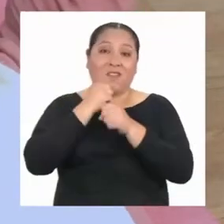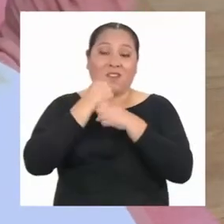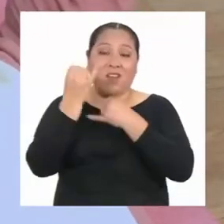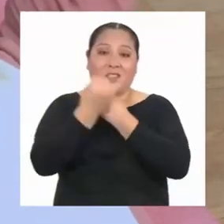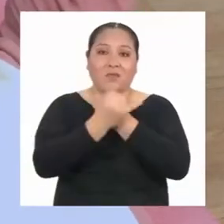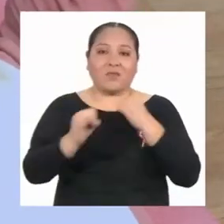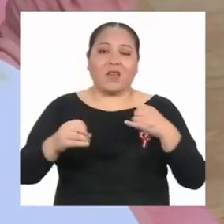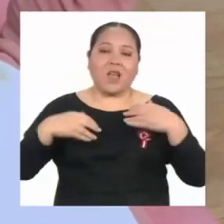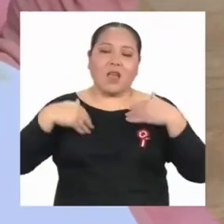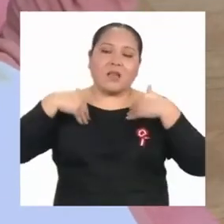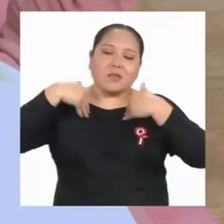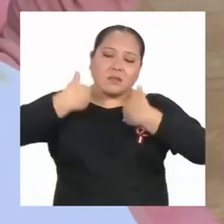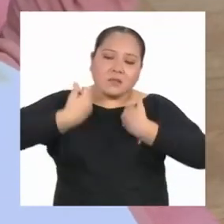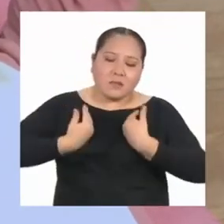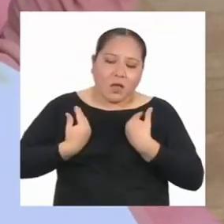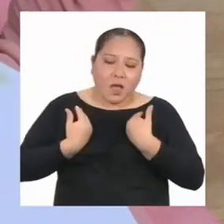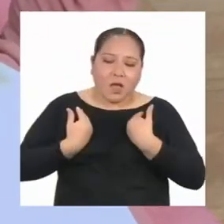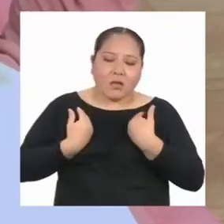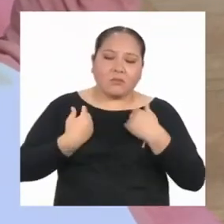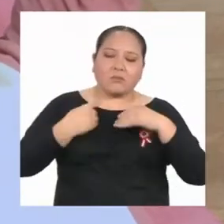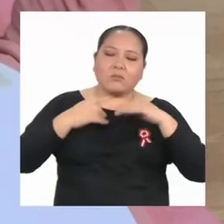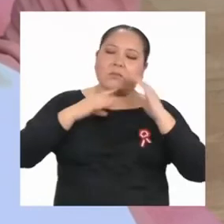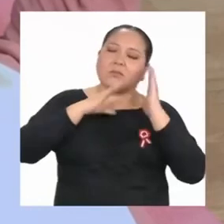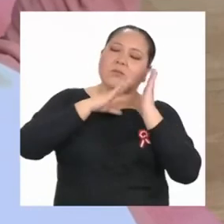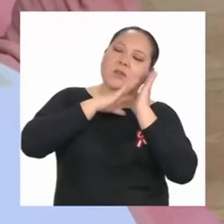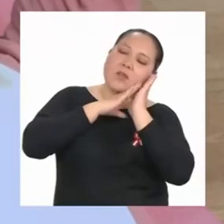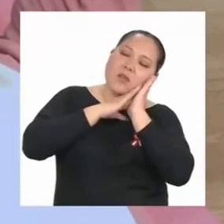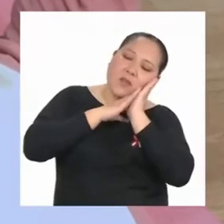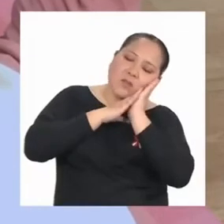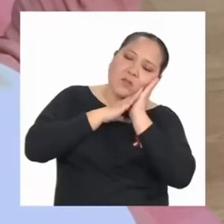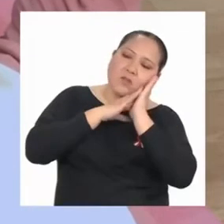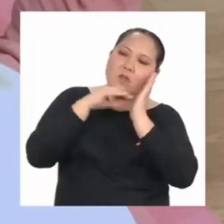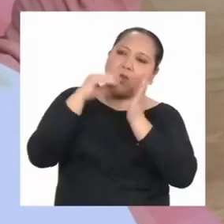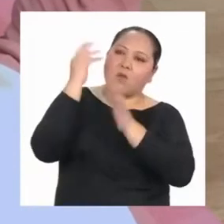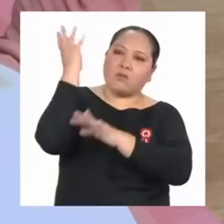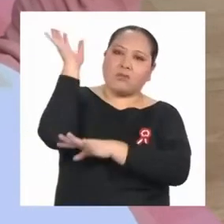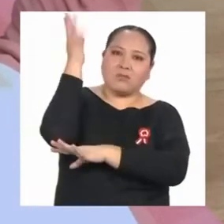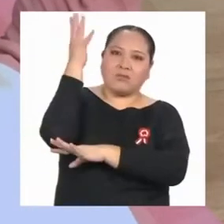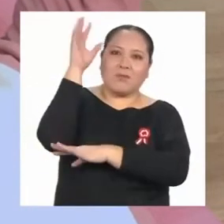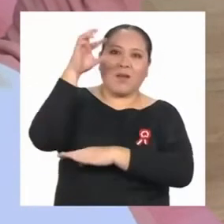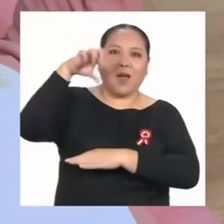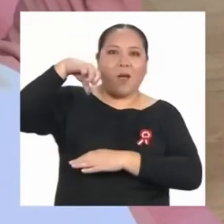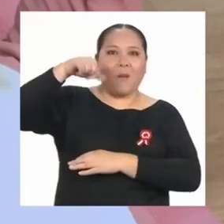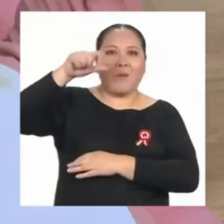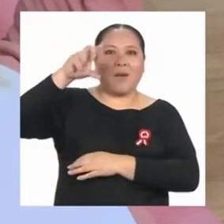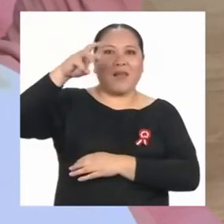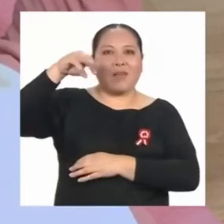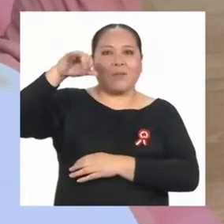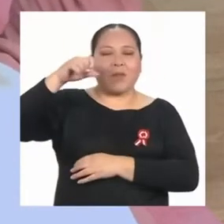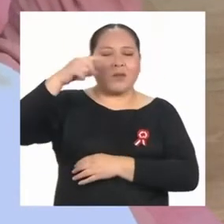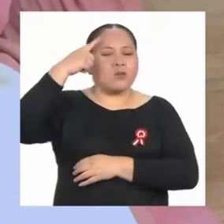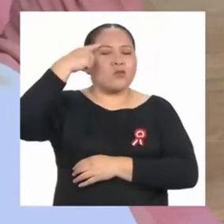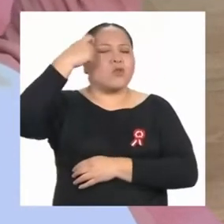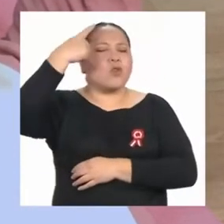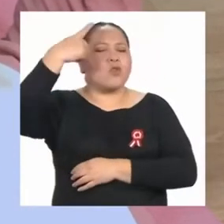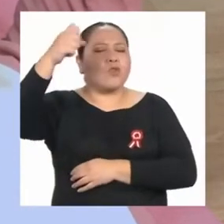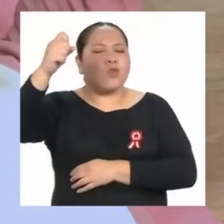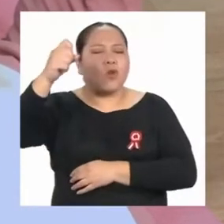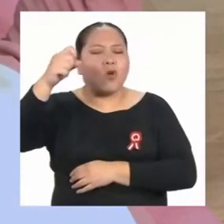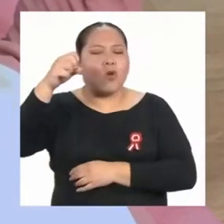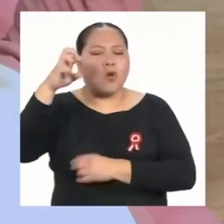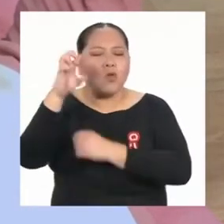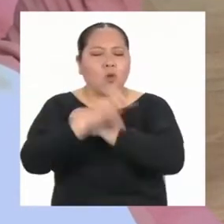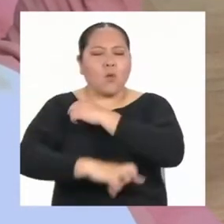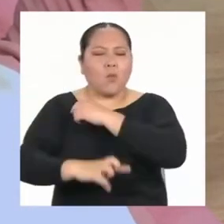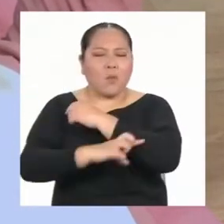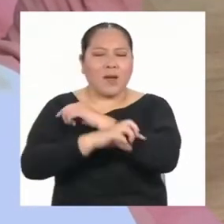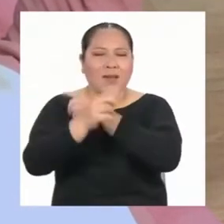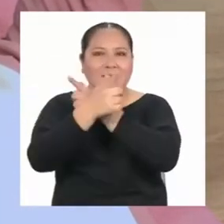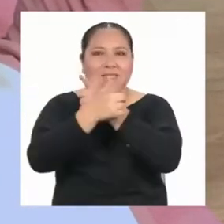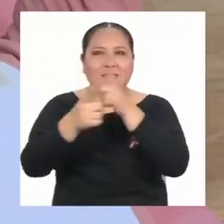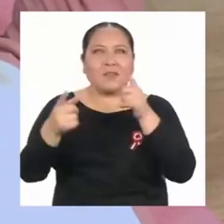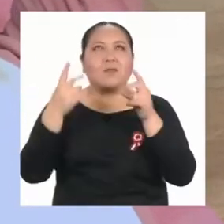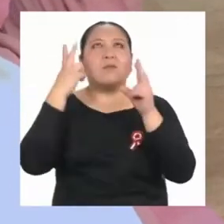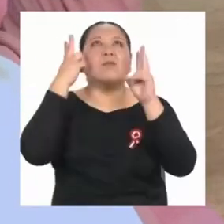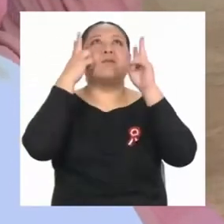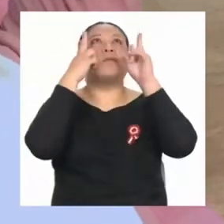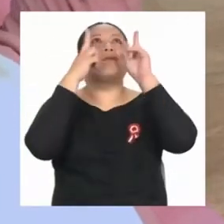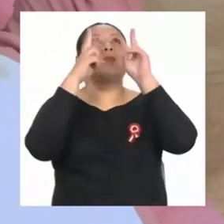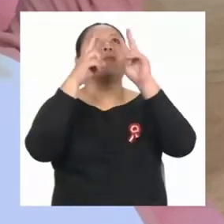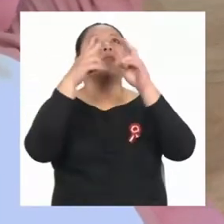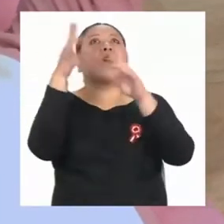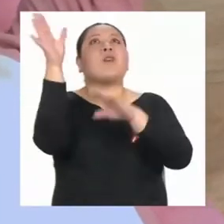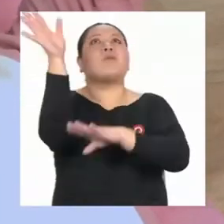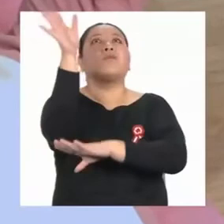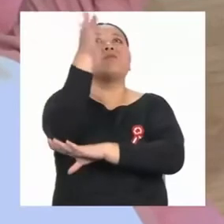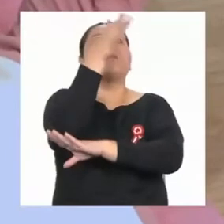palmera y soñó con un país de mujeres y hombres libres. Al despertar, vio cientos de banderas en el aire.